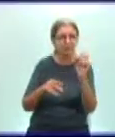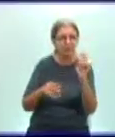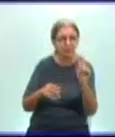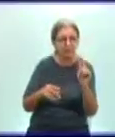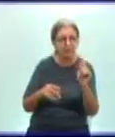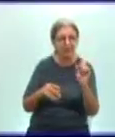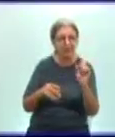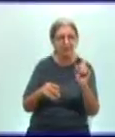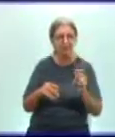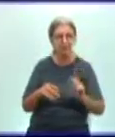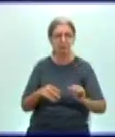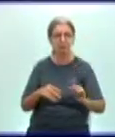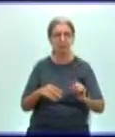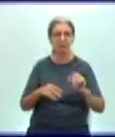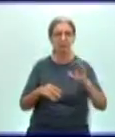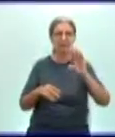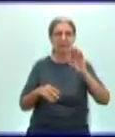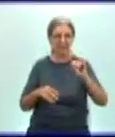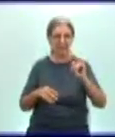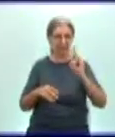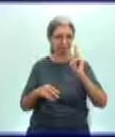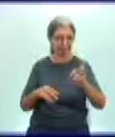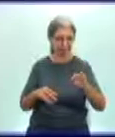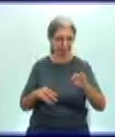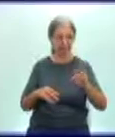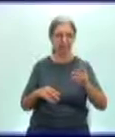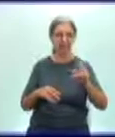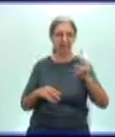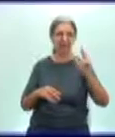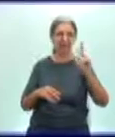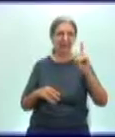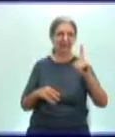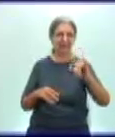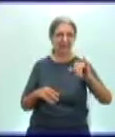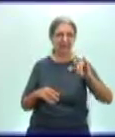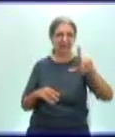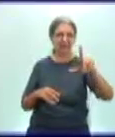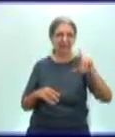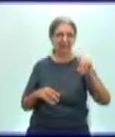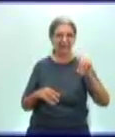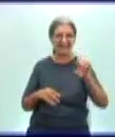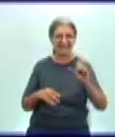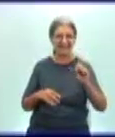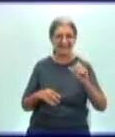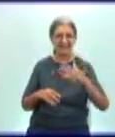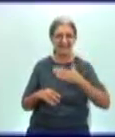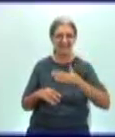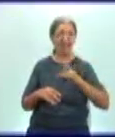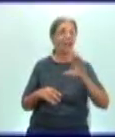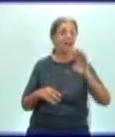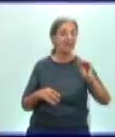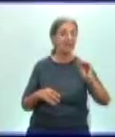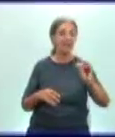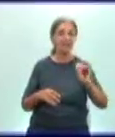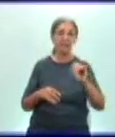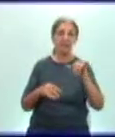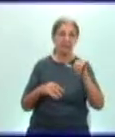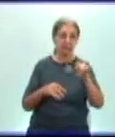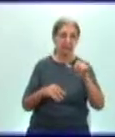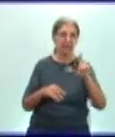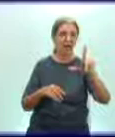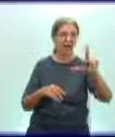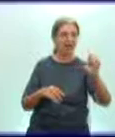orden, diles, con el verbo en imperativo y el pronombre personal en función sustantiva,